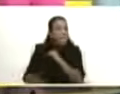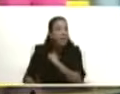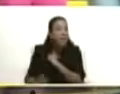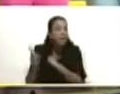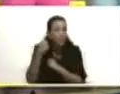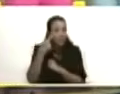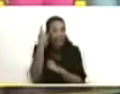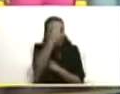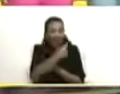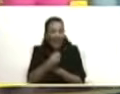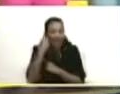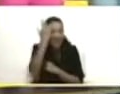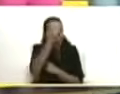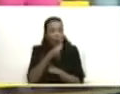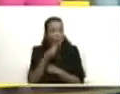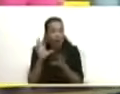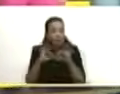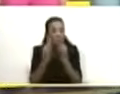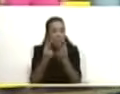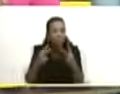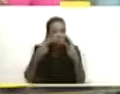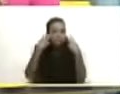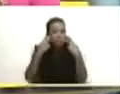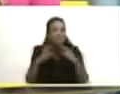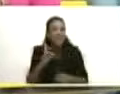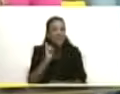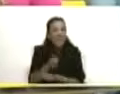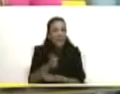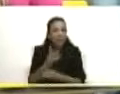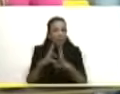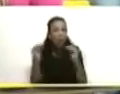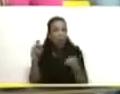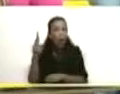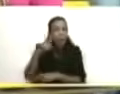Miren las caras aquí a sus familiares. Todos los que